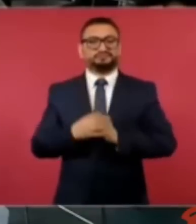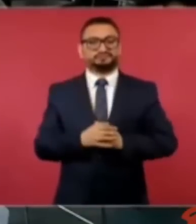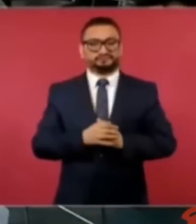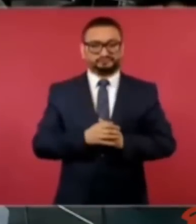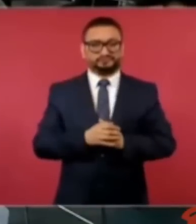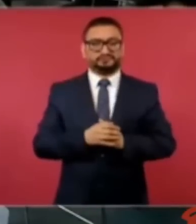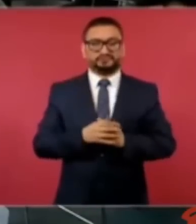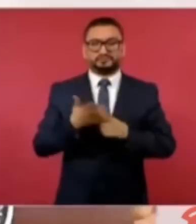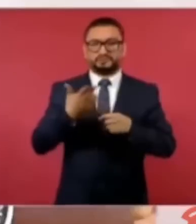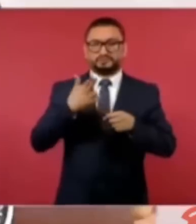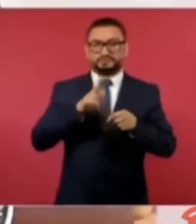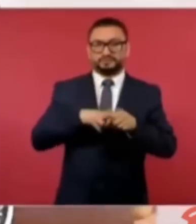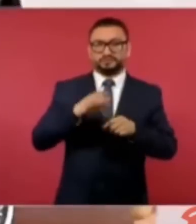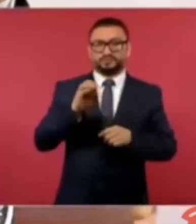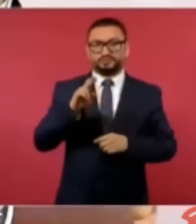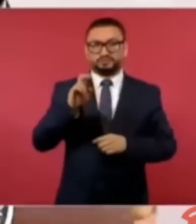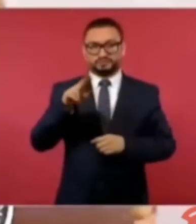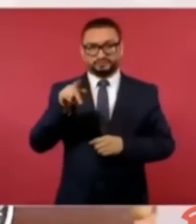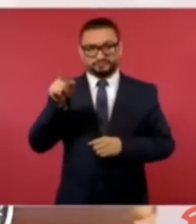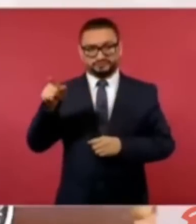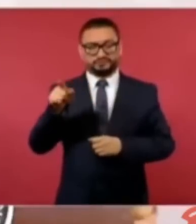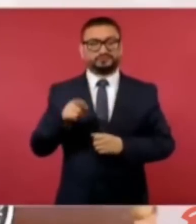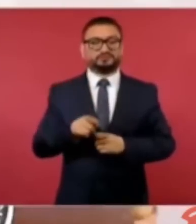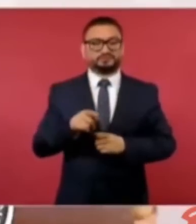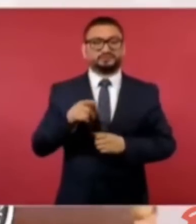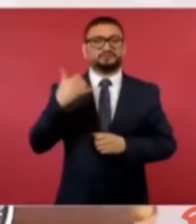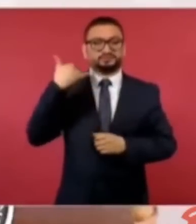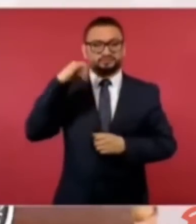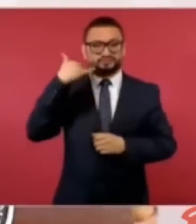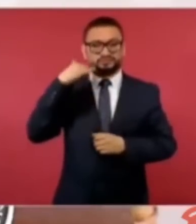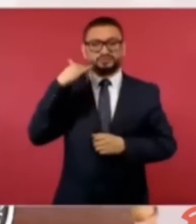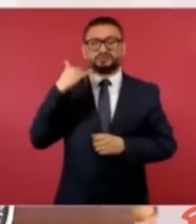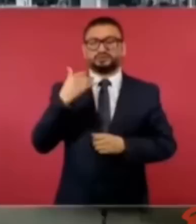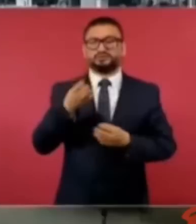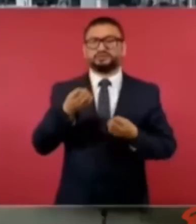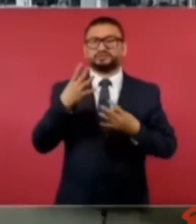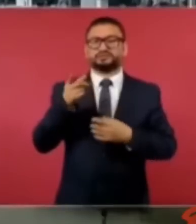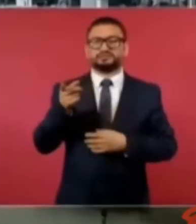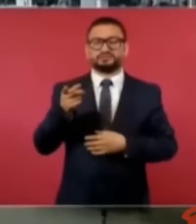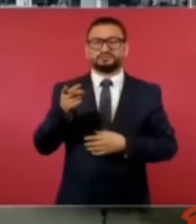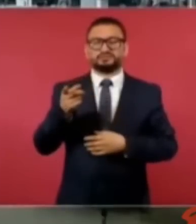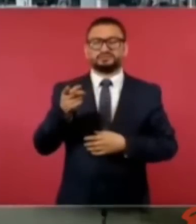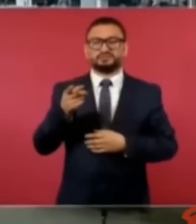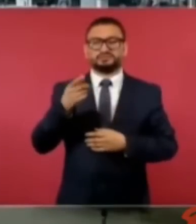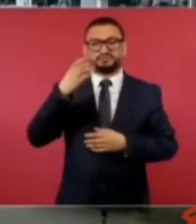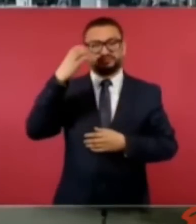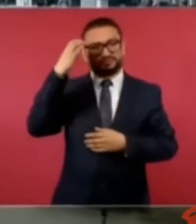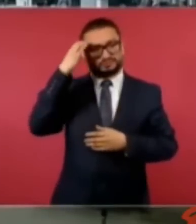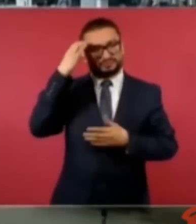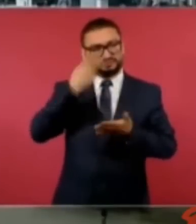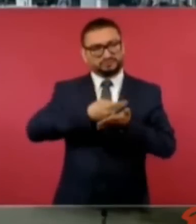El Hospital Orán de Yucatán. ¿Cuántas camas?